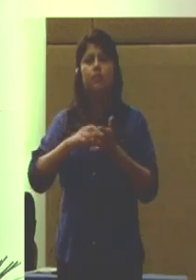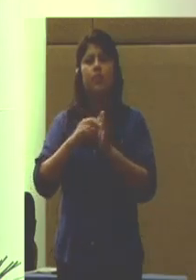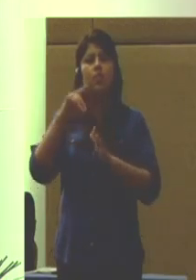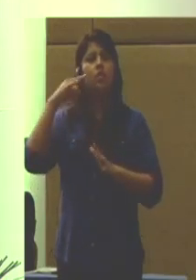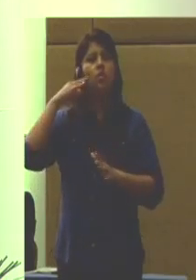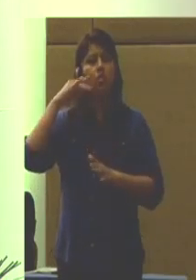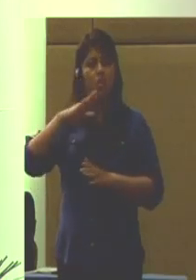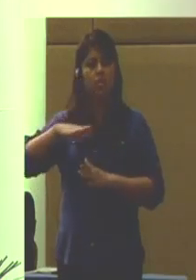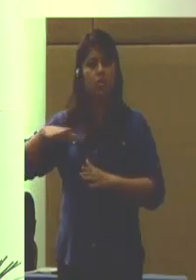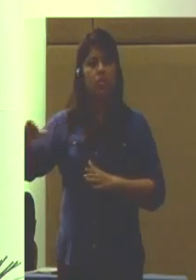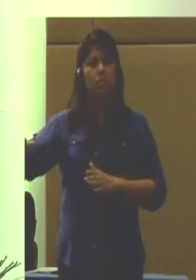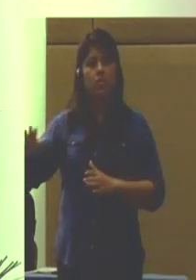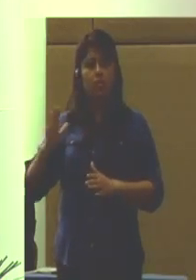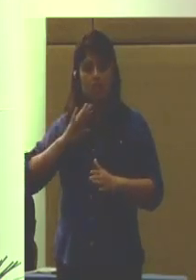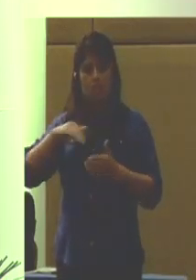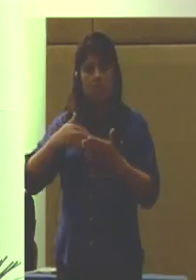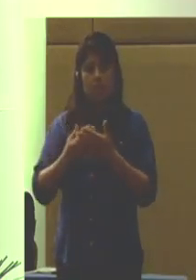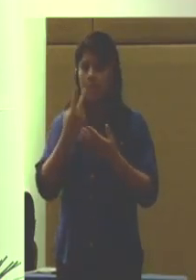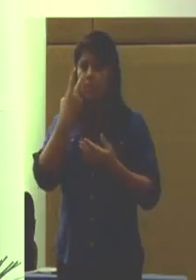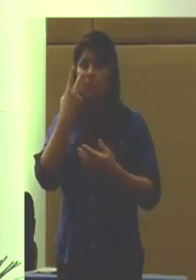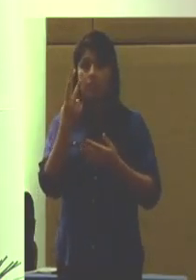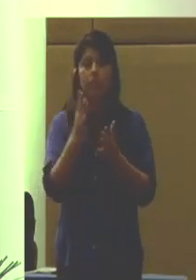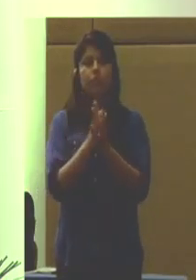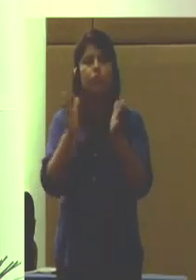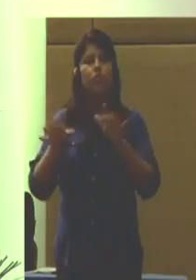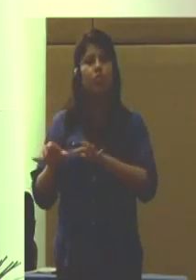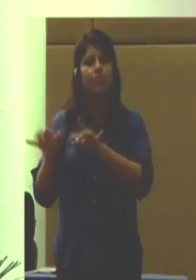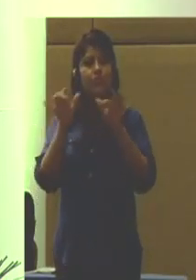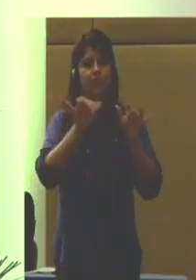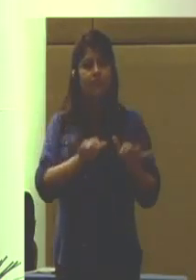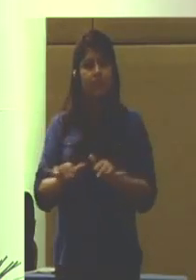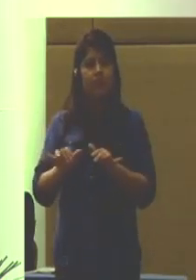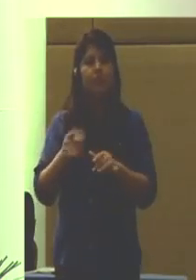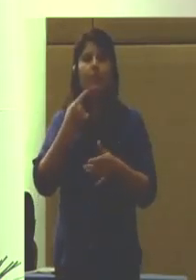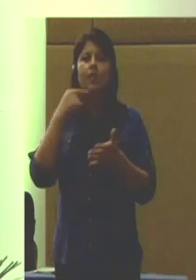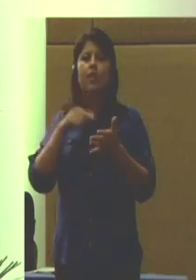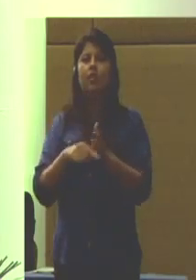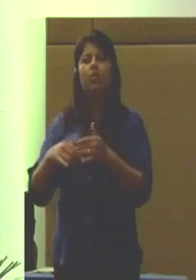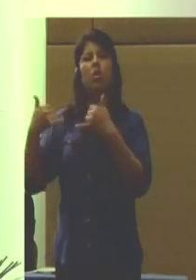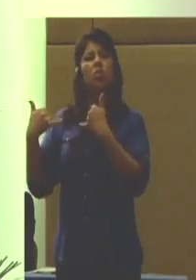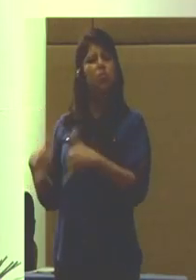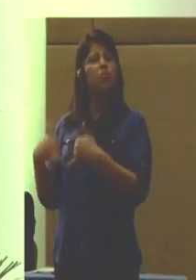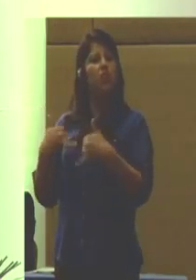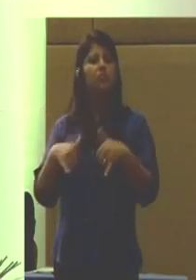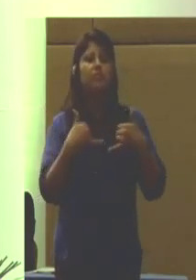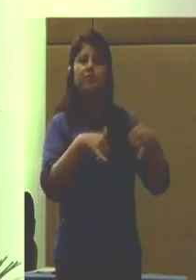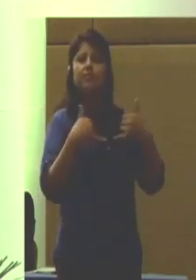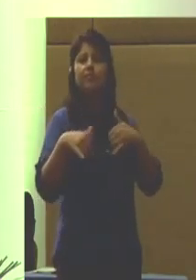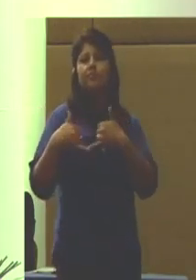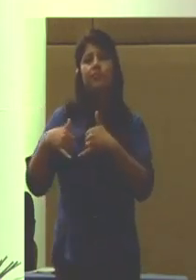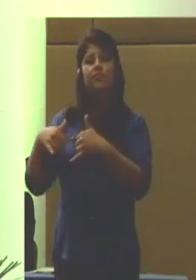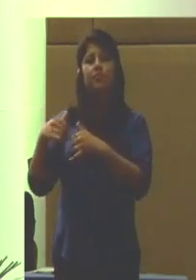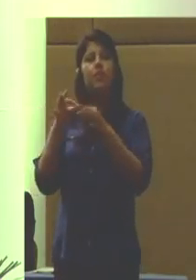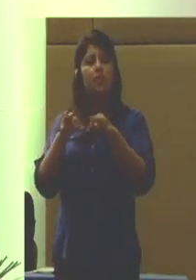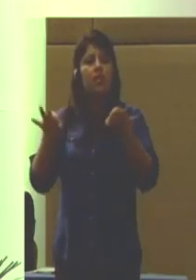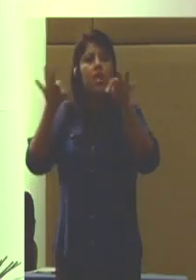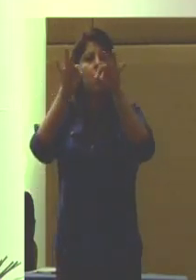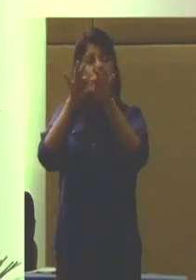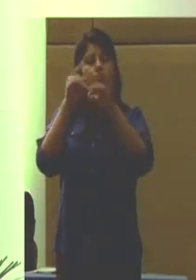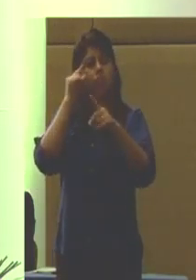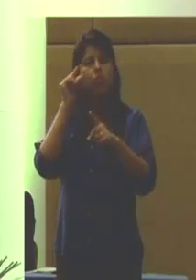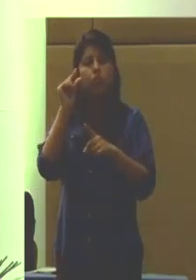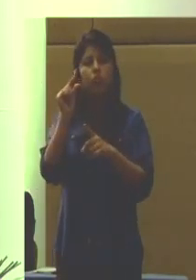actualmente les gusta mucho el computador, pues en lugar de estar jugando en muchas cosas, de pronto dediquen un ratico a